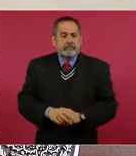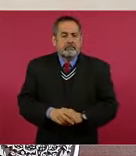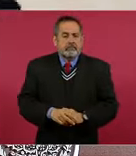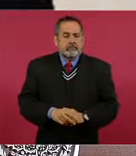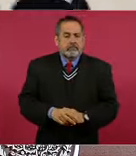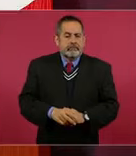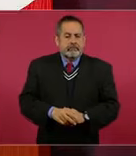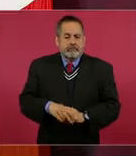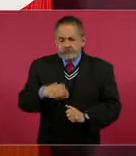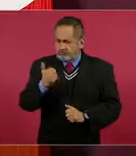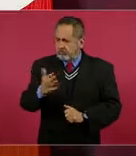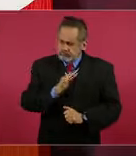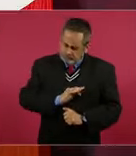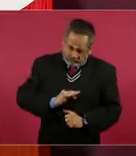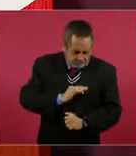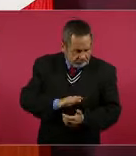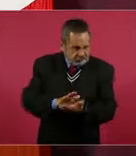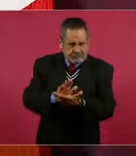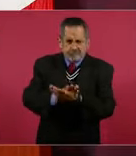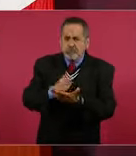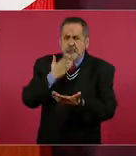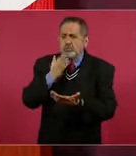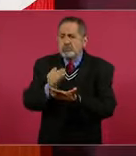y lo felicito